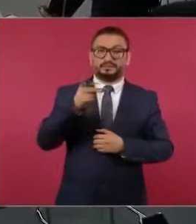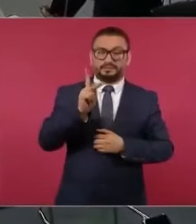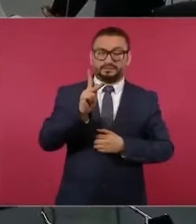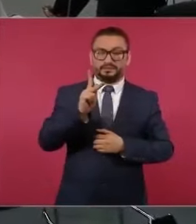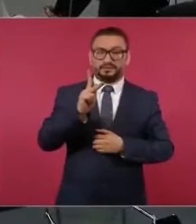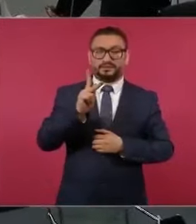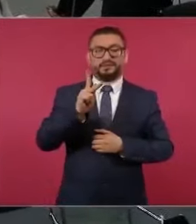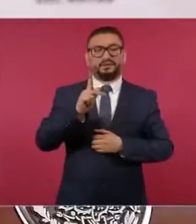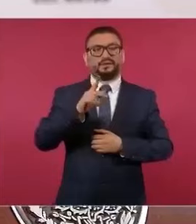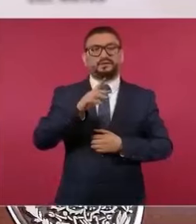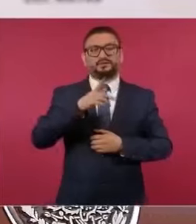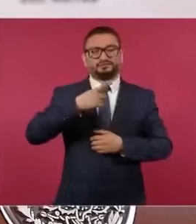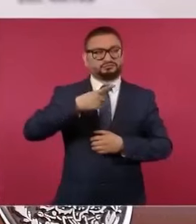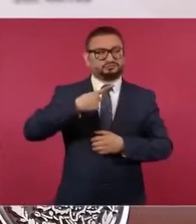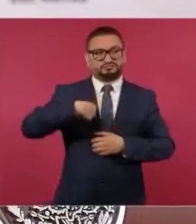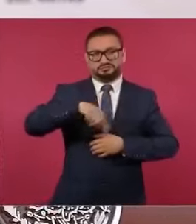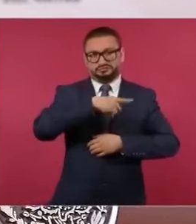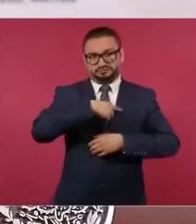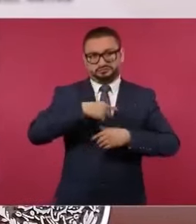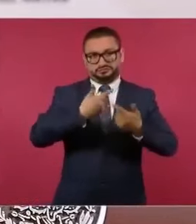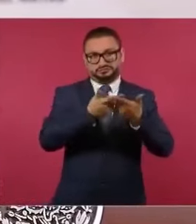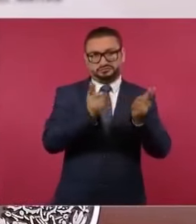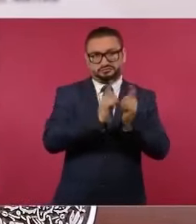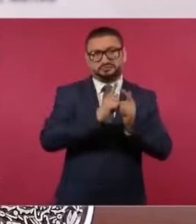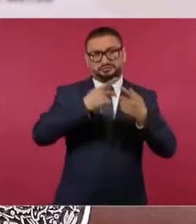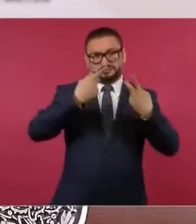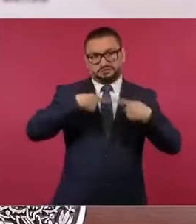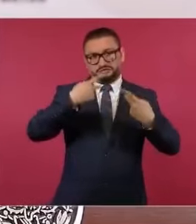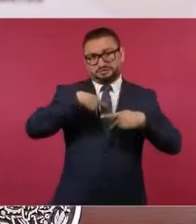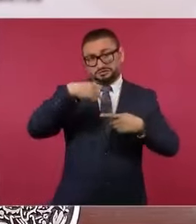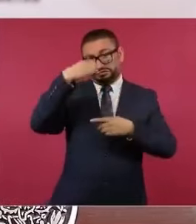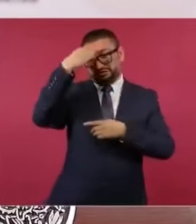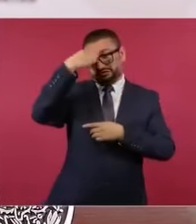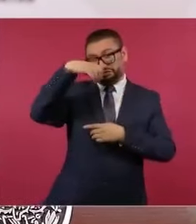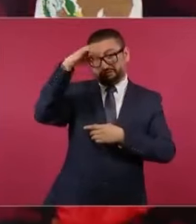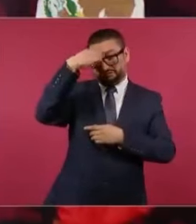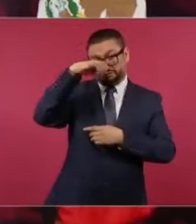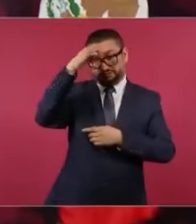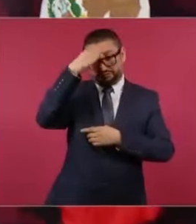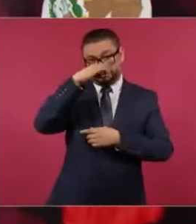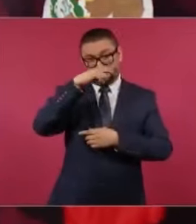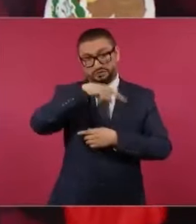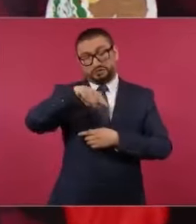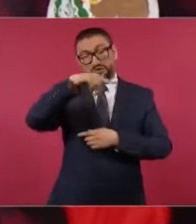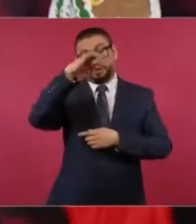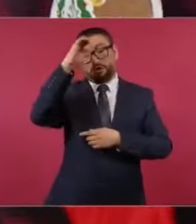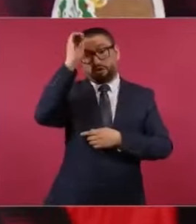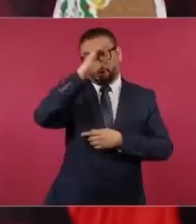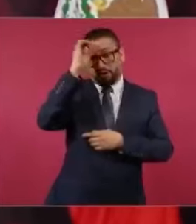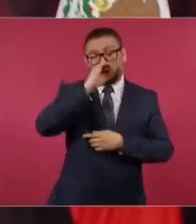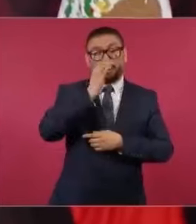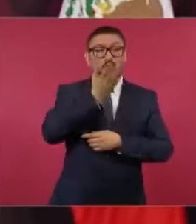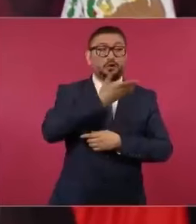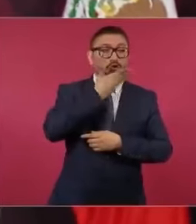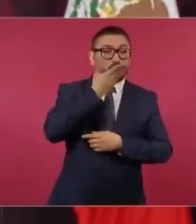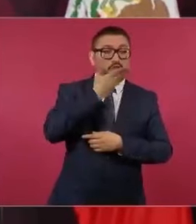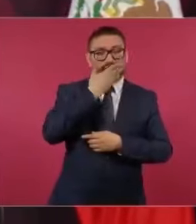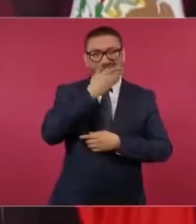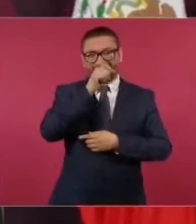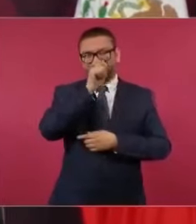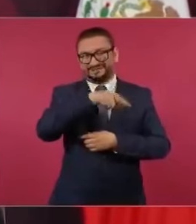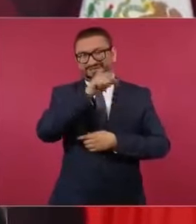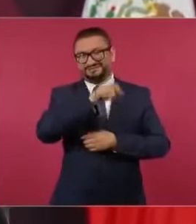aguacate en México Los invito a estar pendientes de las noticias y avances en este tema así como a compartir esta